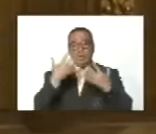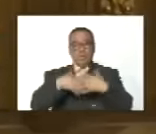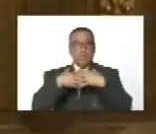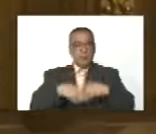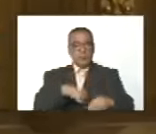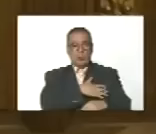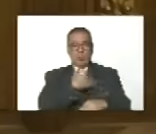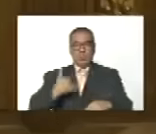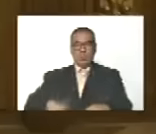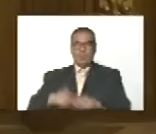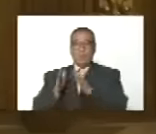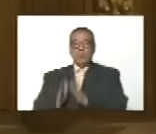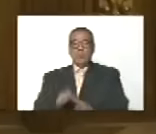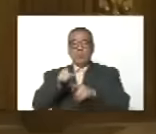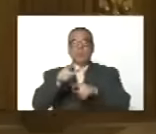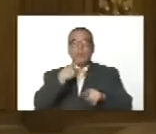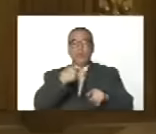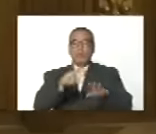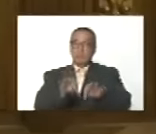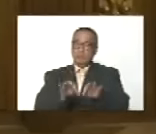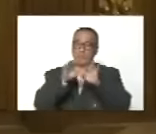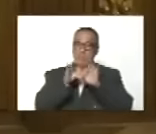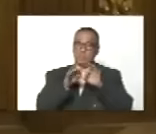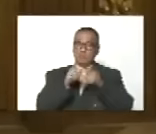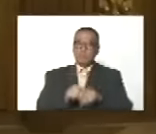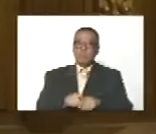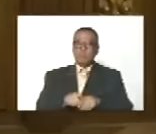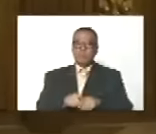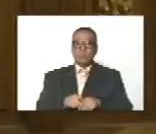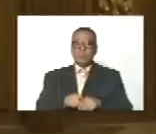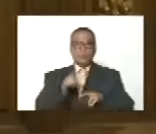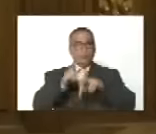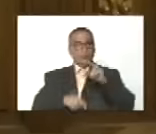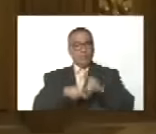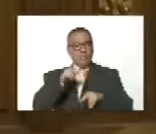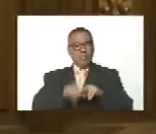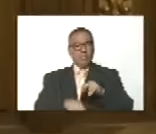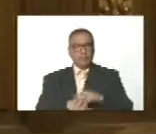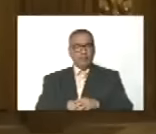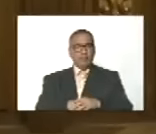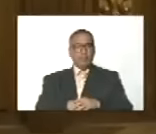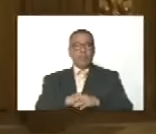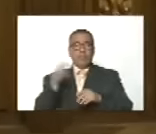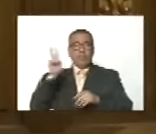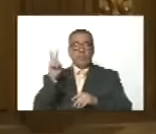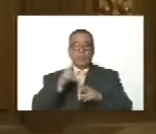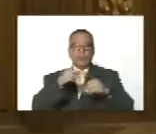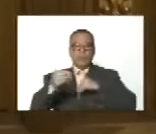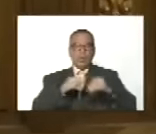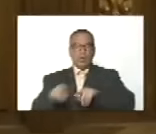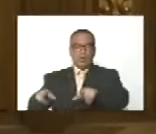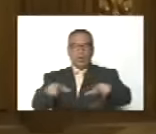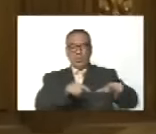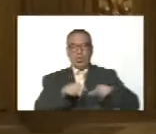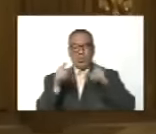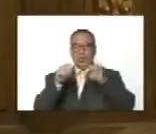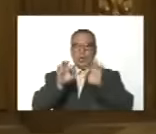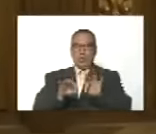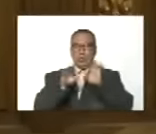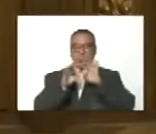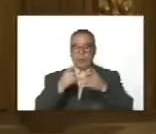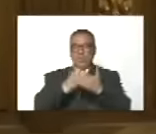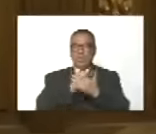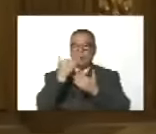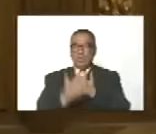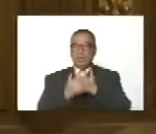empresarios chinos manifestaron su interés en la creación venezolana de zonas económicas especiales, el